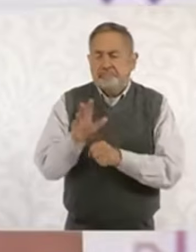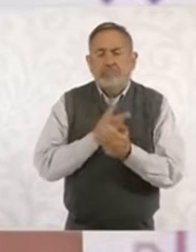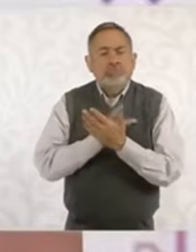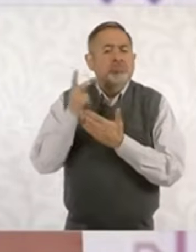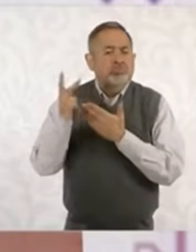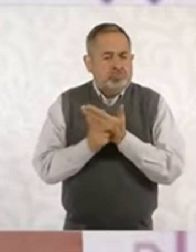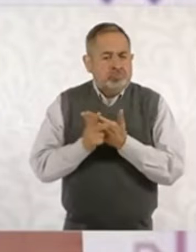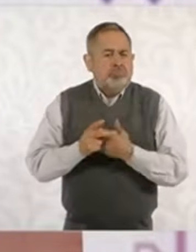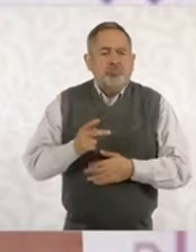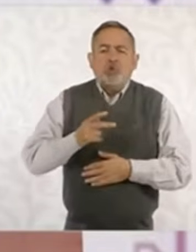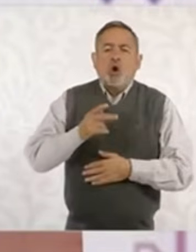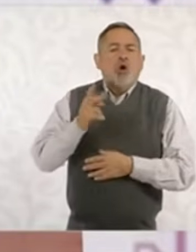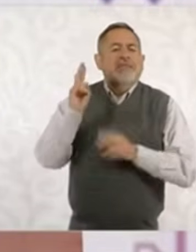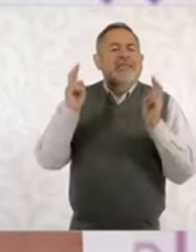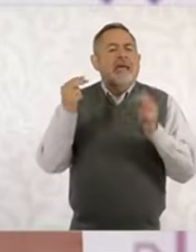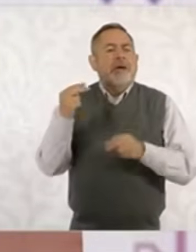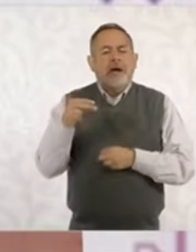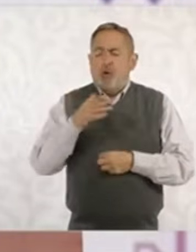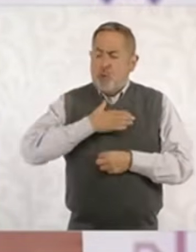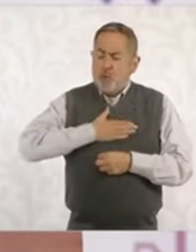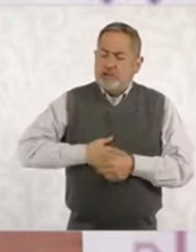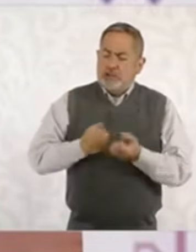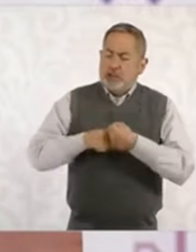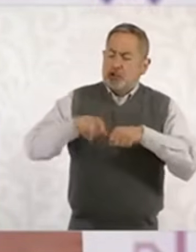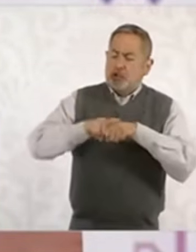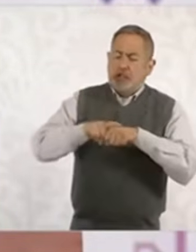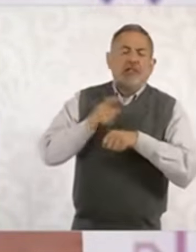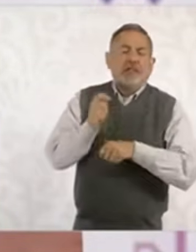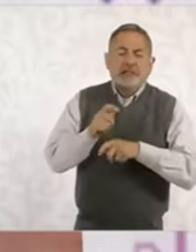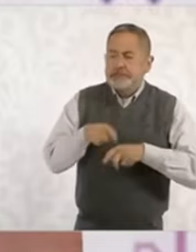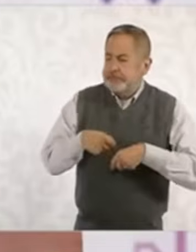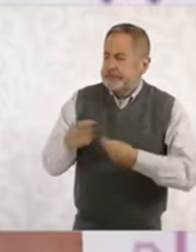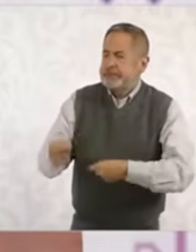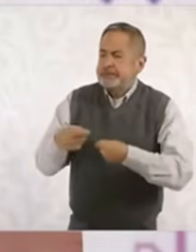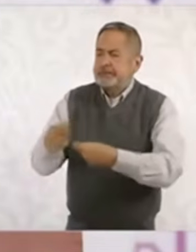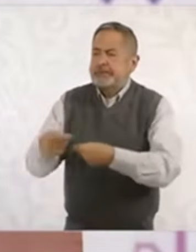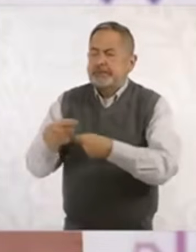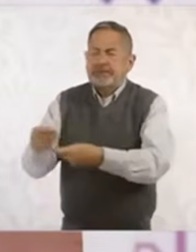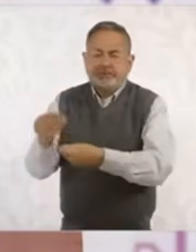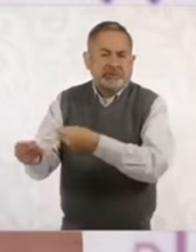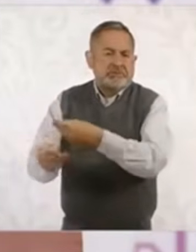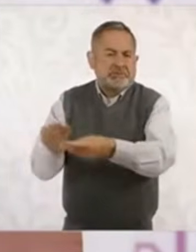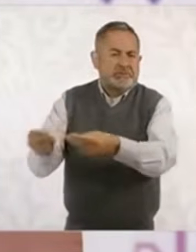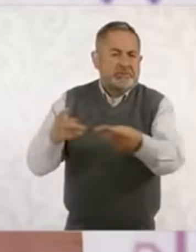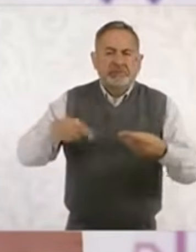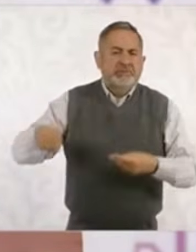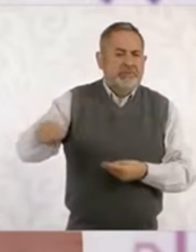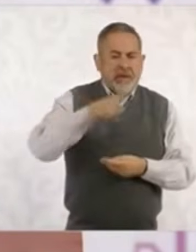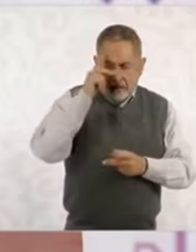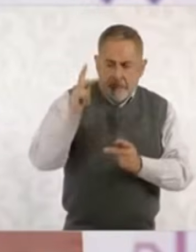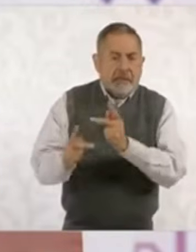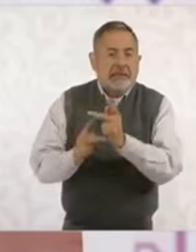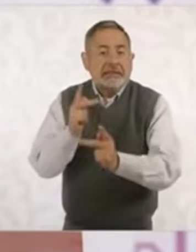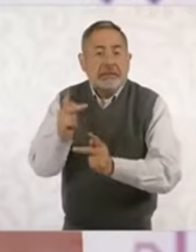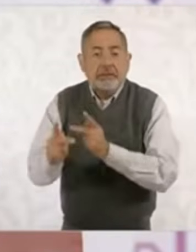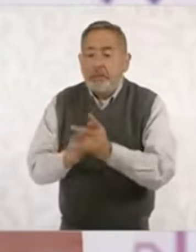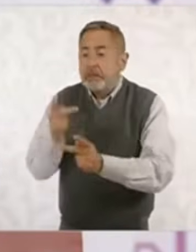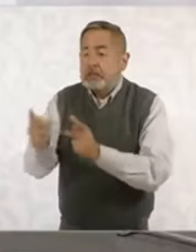justicia social con lo que estamos resolviendo los créditos y también nuestro programa de vivienda del FOBISTE para las